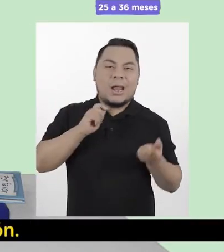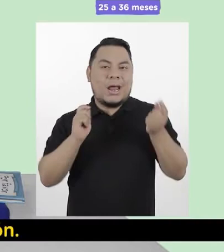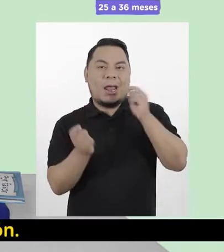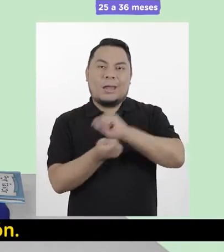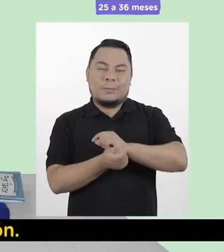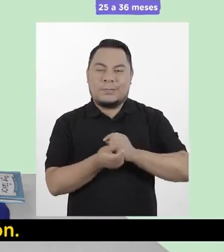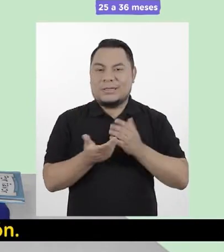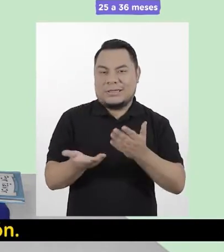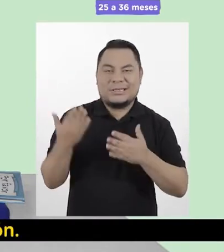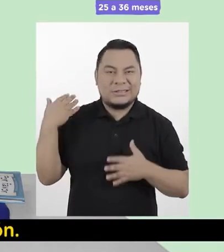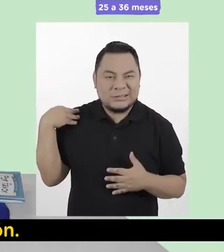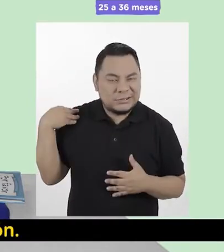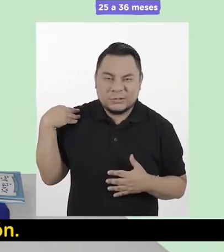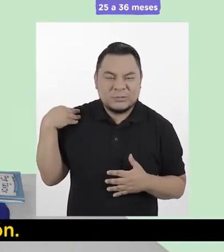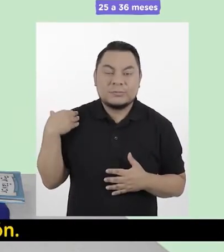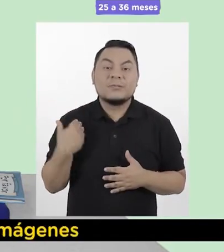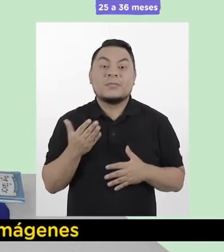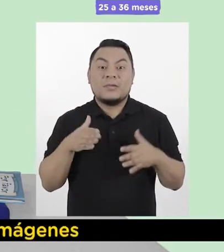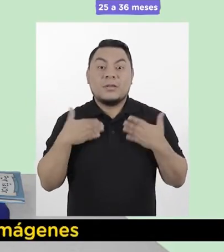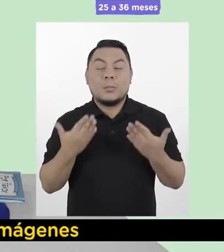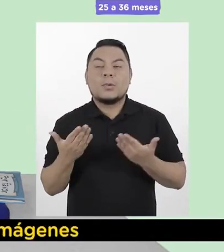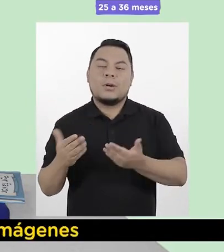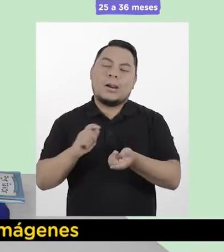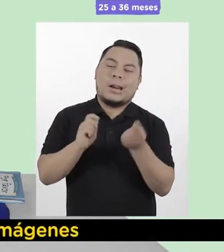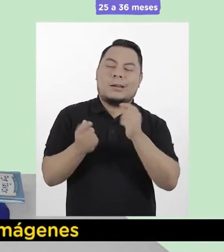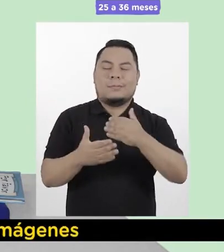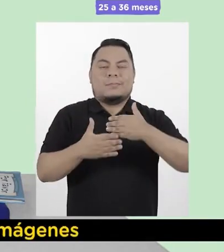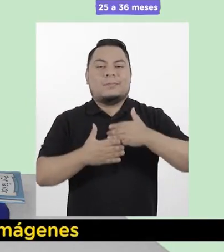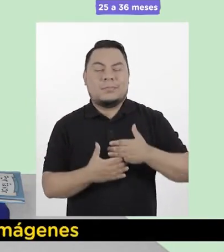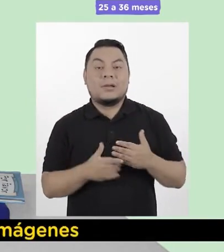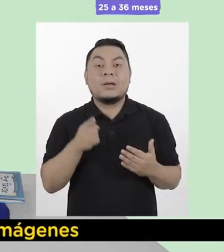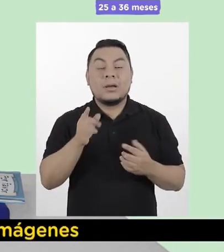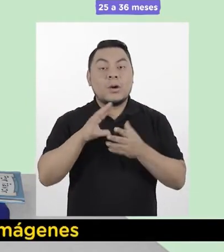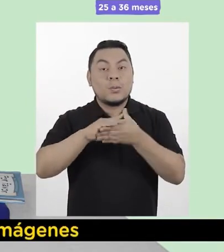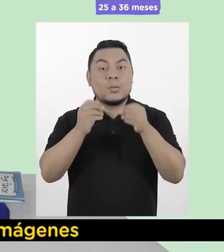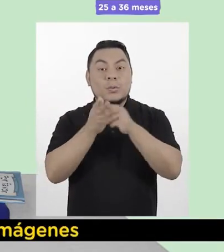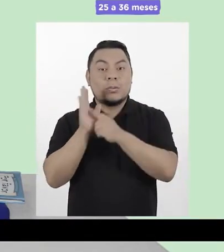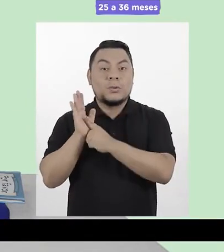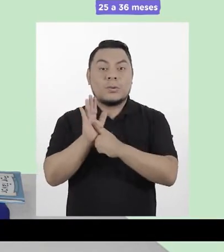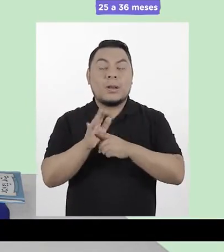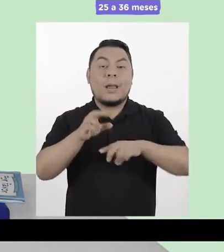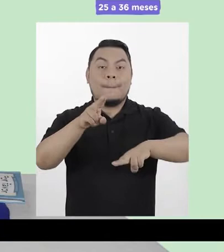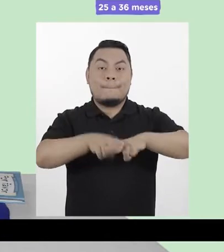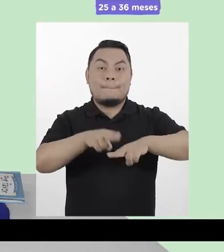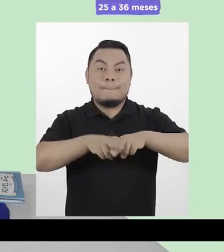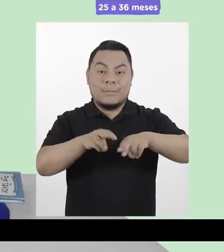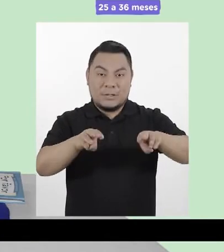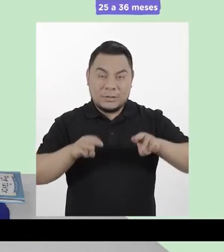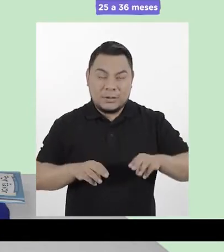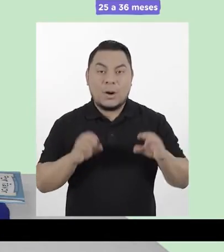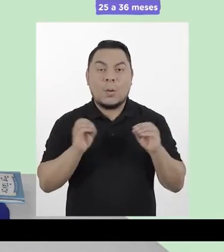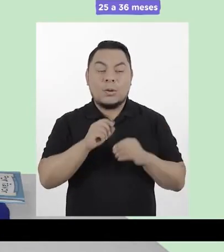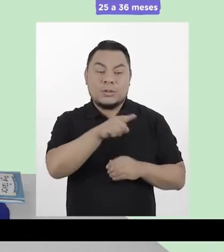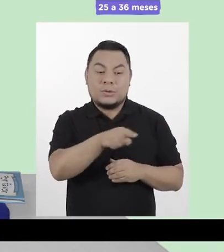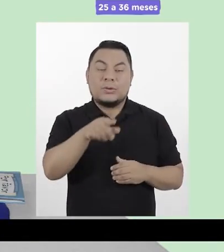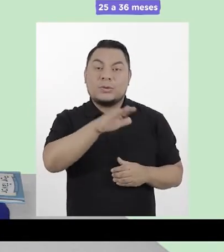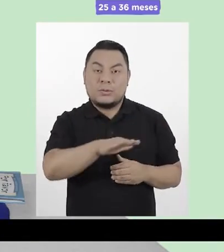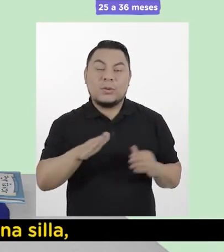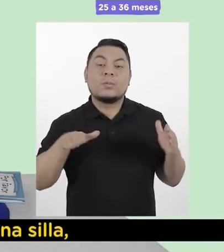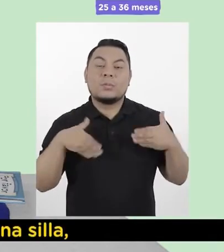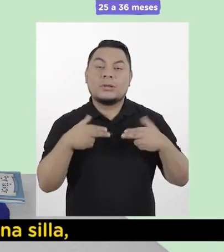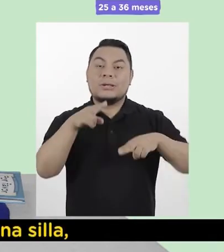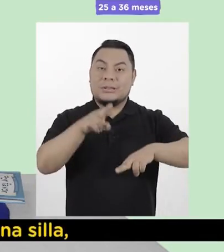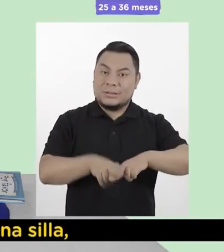tienen que cambiar de posición. Pueden leer el cuento y señalar las imágenes en una mesa. La niña o el